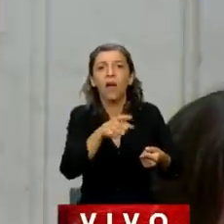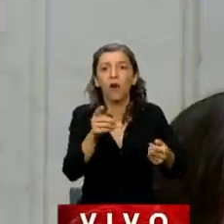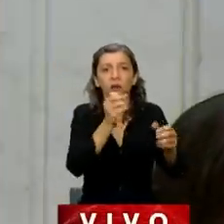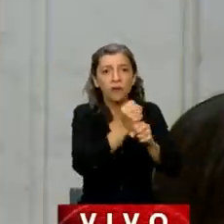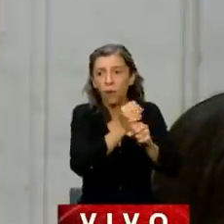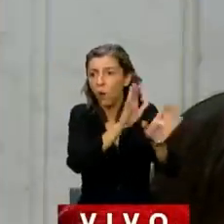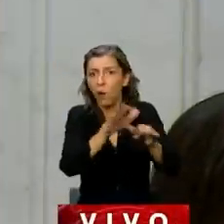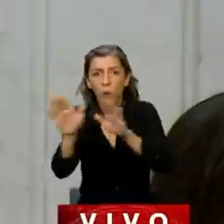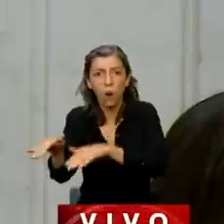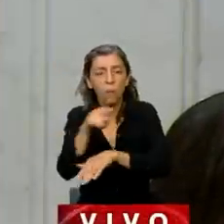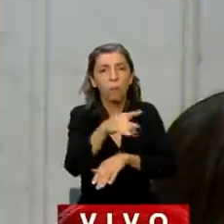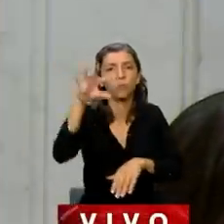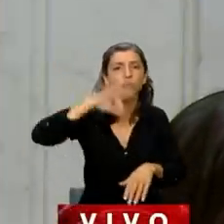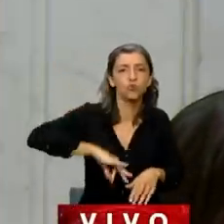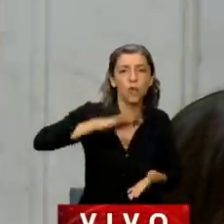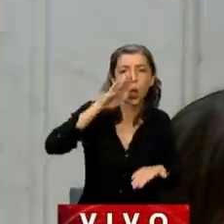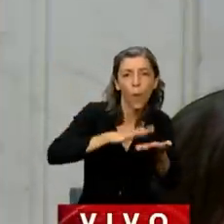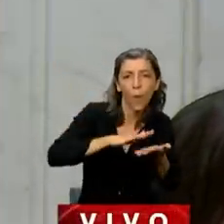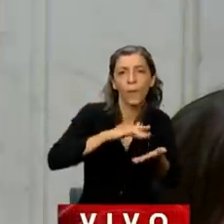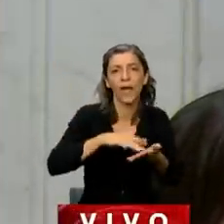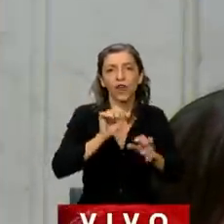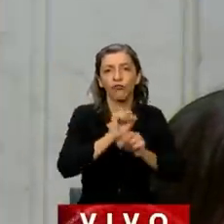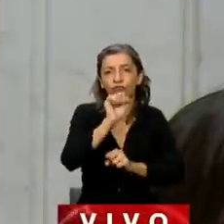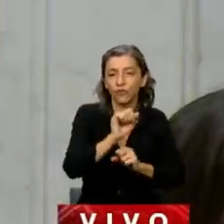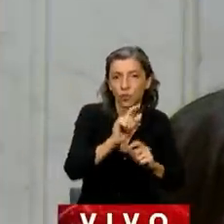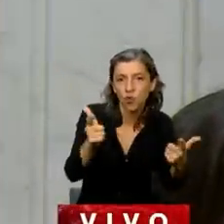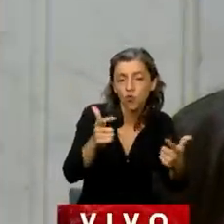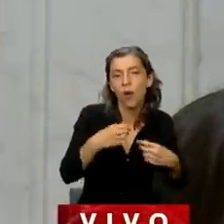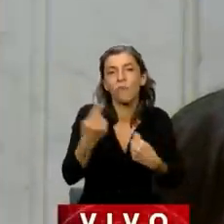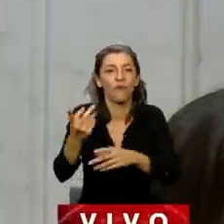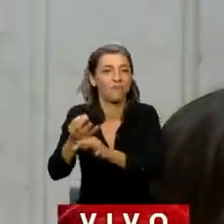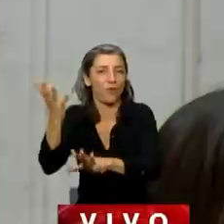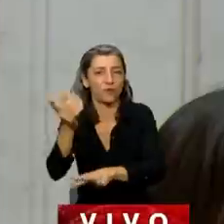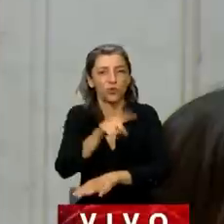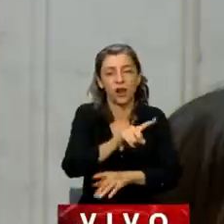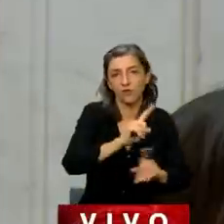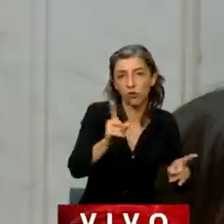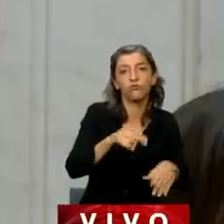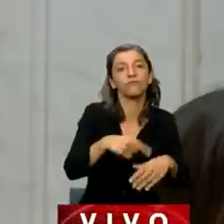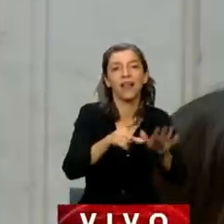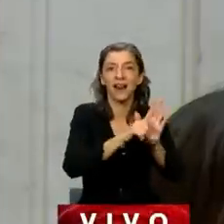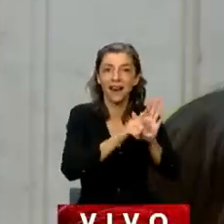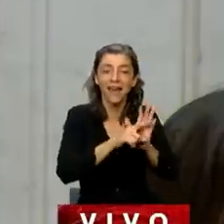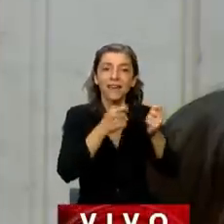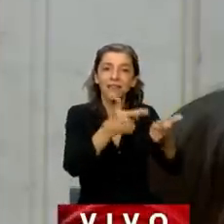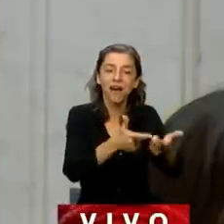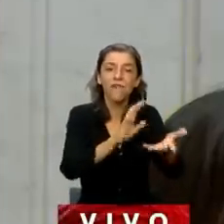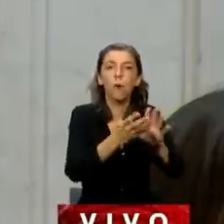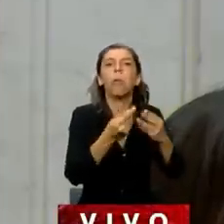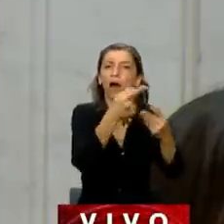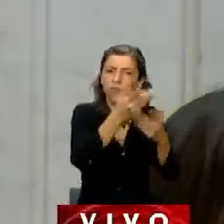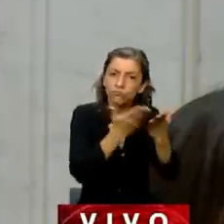cobrar la misma cantidad de plata que una enfermera profesional. Esta ley le permite la nivelación, y la nivelación debe